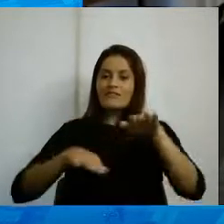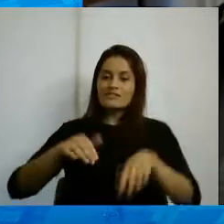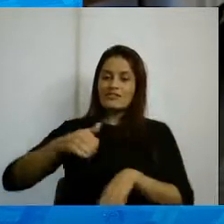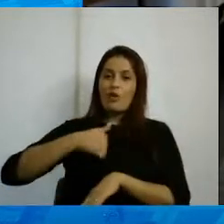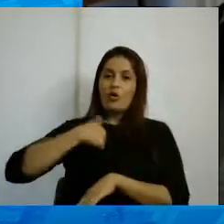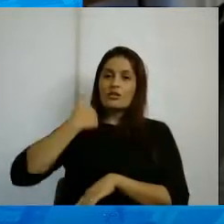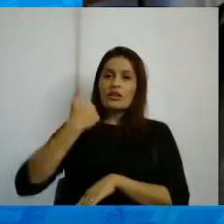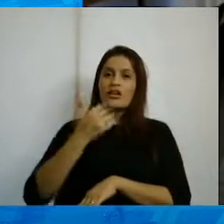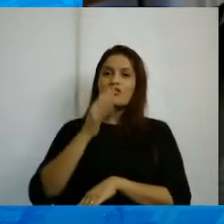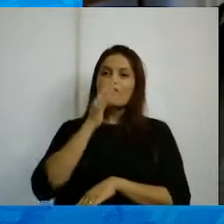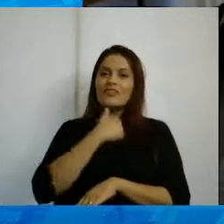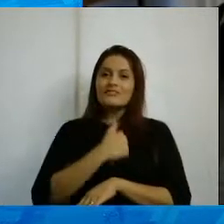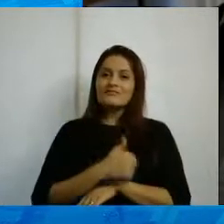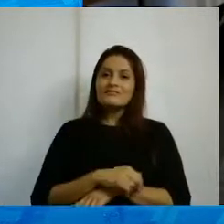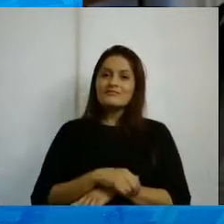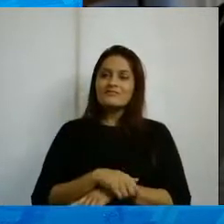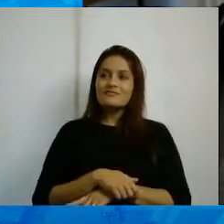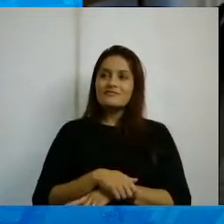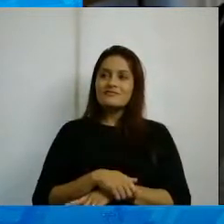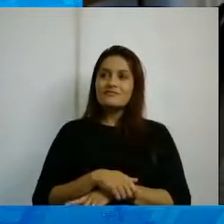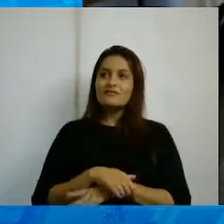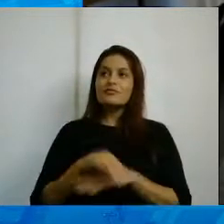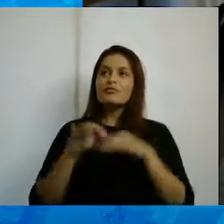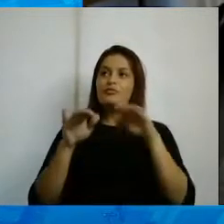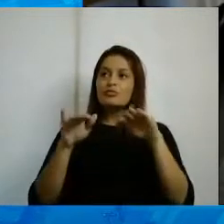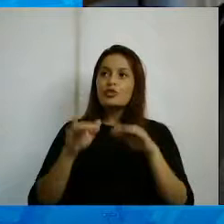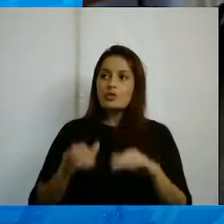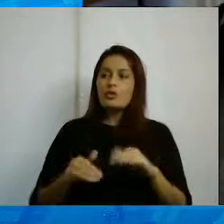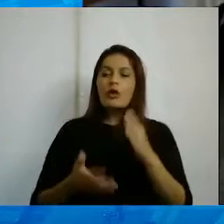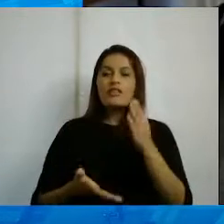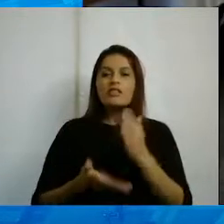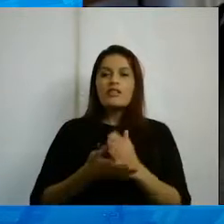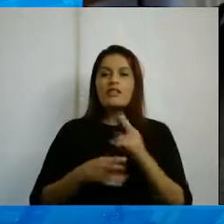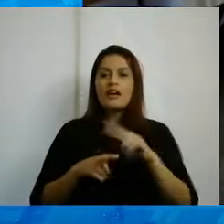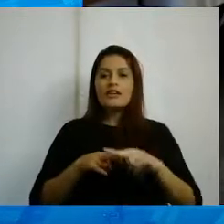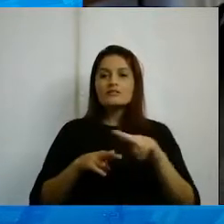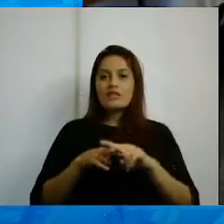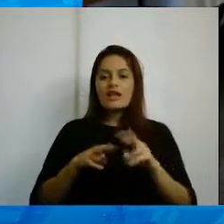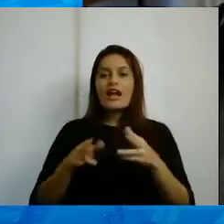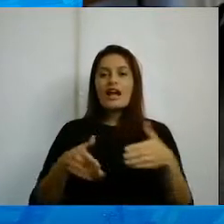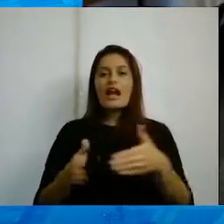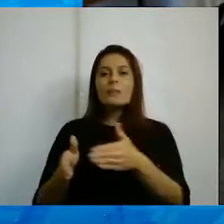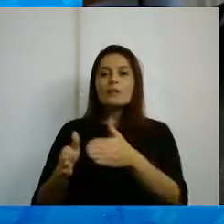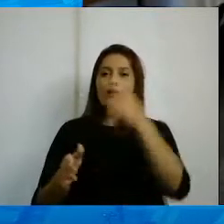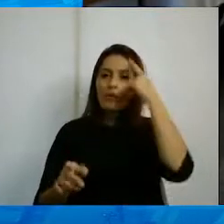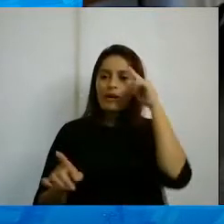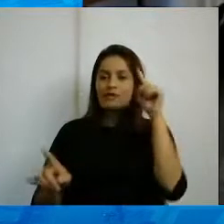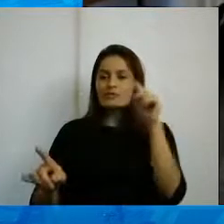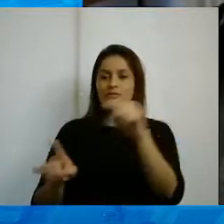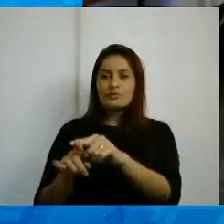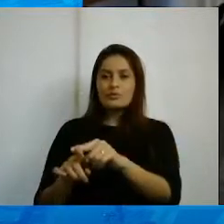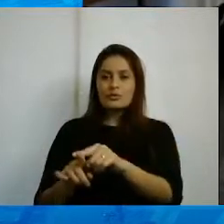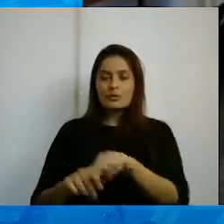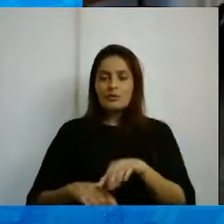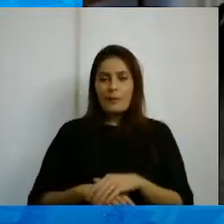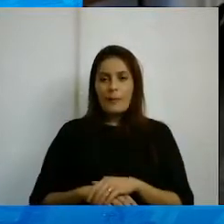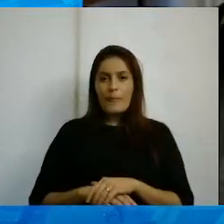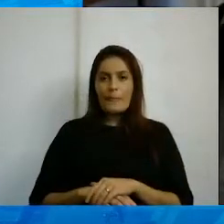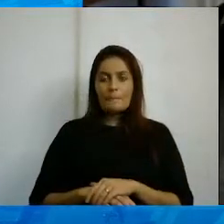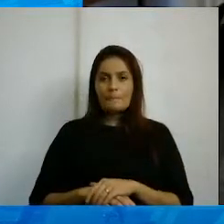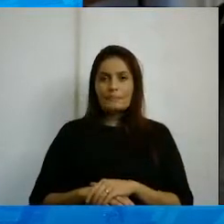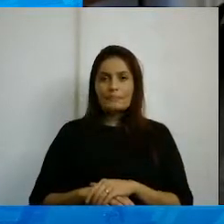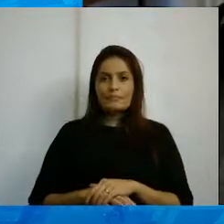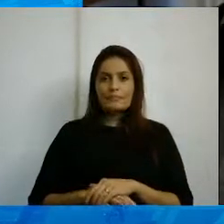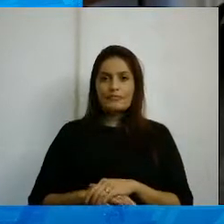que hoy día falla y por lo mismo tenemos que iniciar un camino a llegar al punto que usted dice, que no